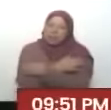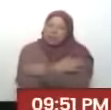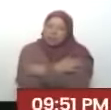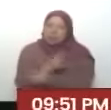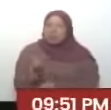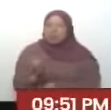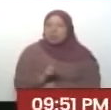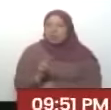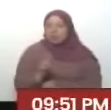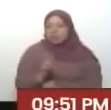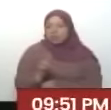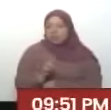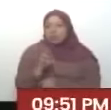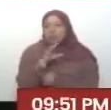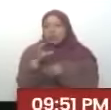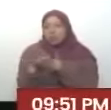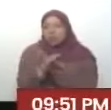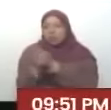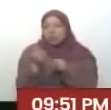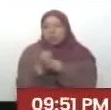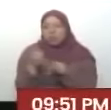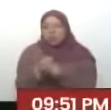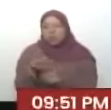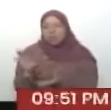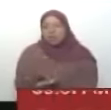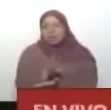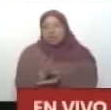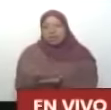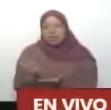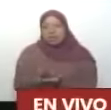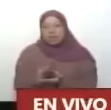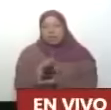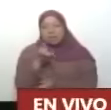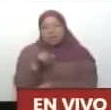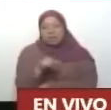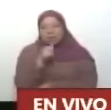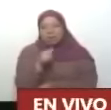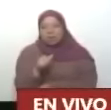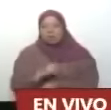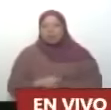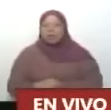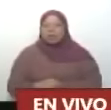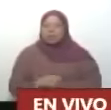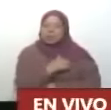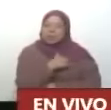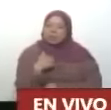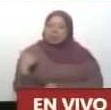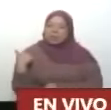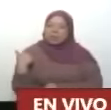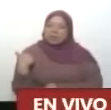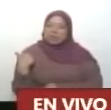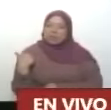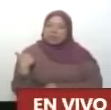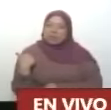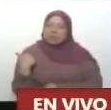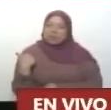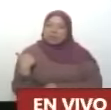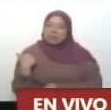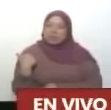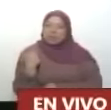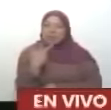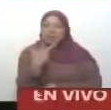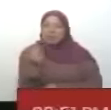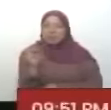los venezolanos por la cultura y por el canto. Y fíjense ustedes, yo quisiera que a capela, en